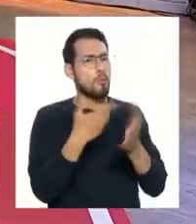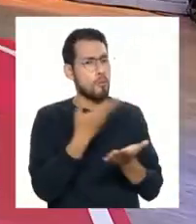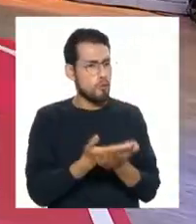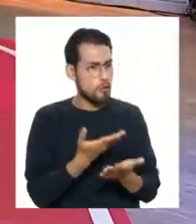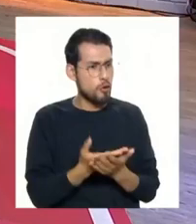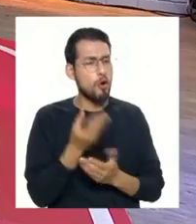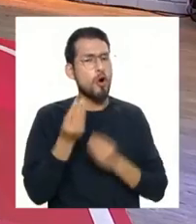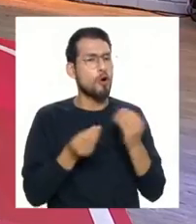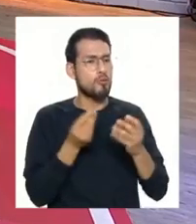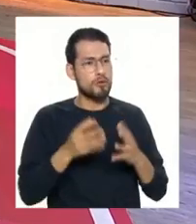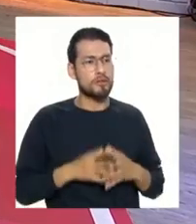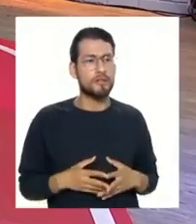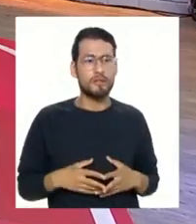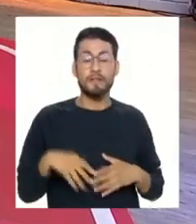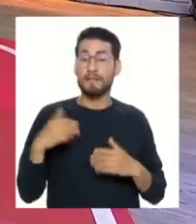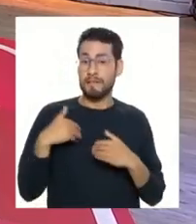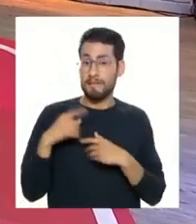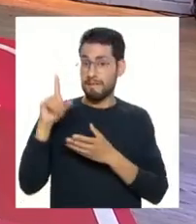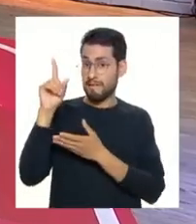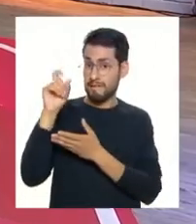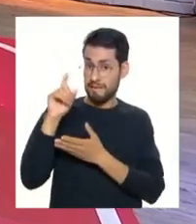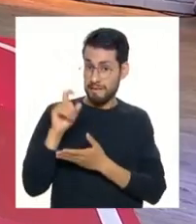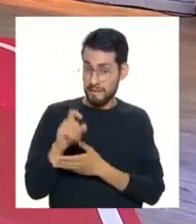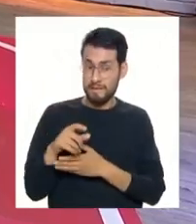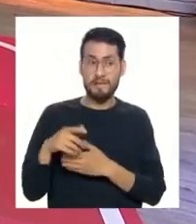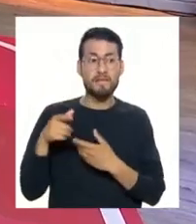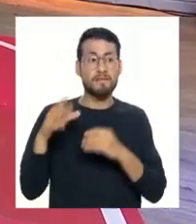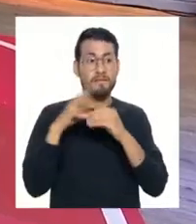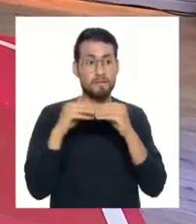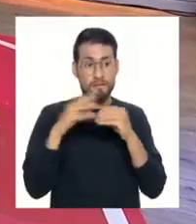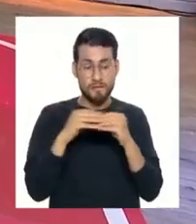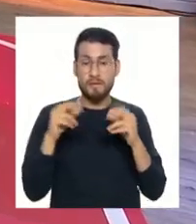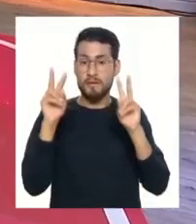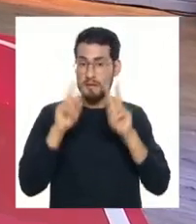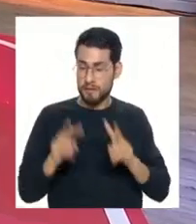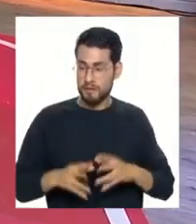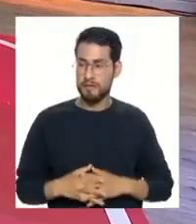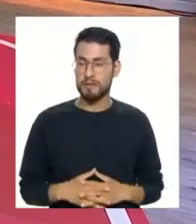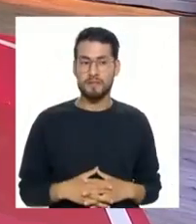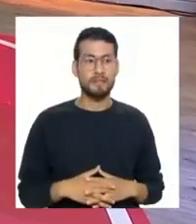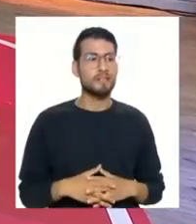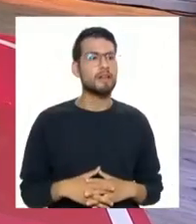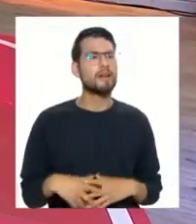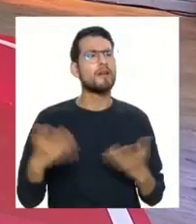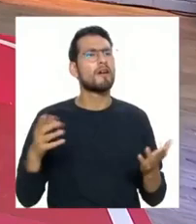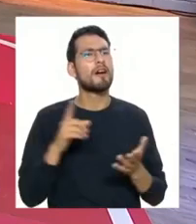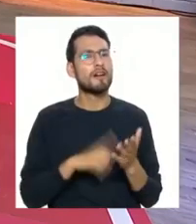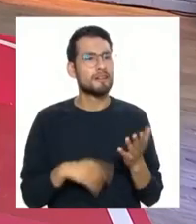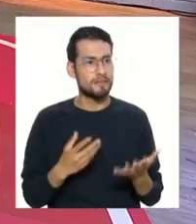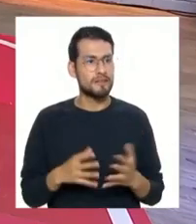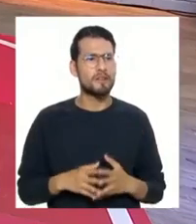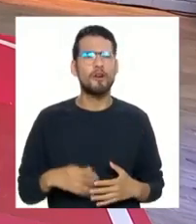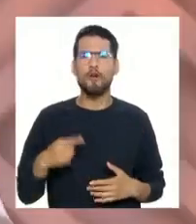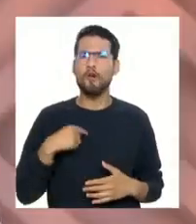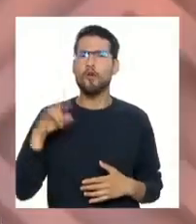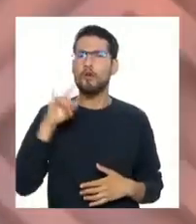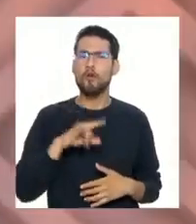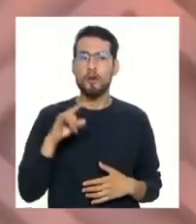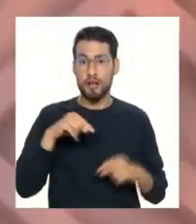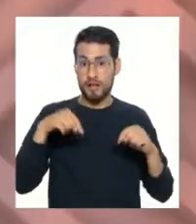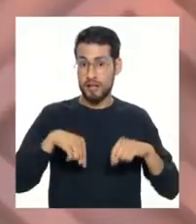de cómo es que usamos el desinfectante para frutas y verduras. Ok. ¿No? En realidad, lo que nosotros estamos